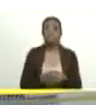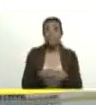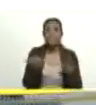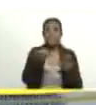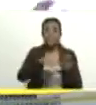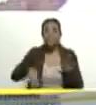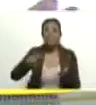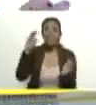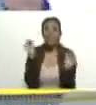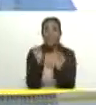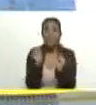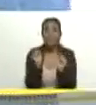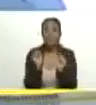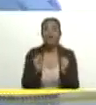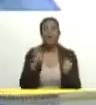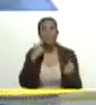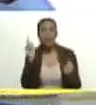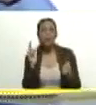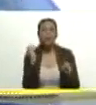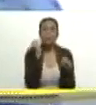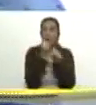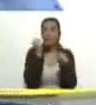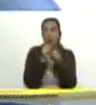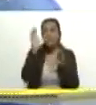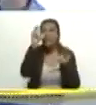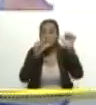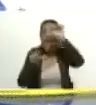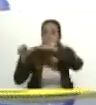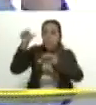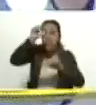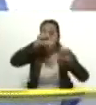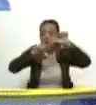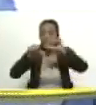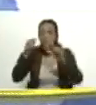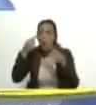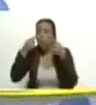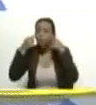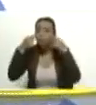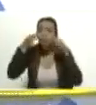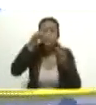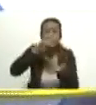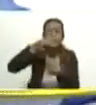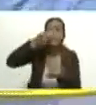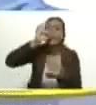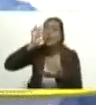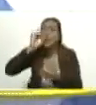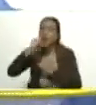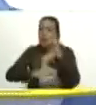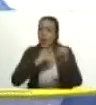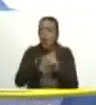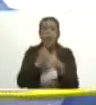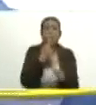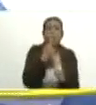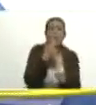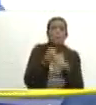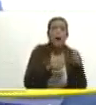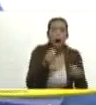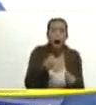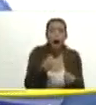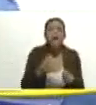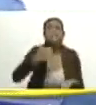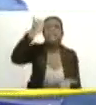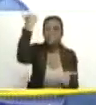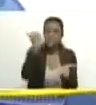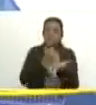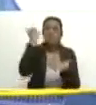de Mérida. Es decir, que con el trabajo científico que hicieron nuestros catadores y los catadores internacionales, ya podemos dar